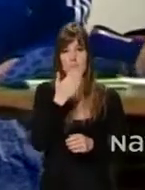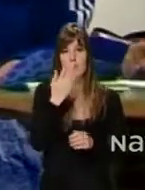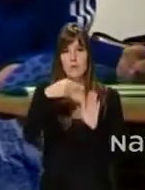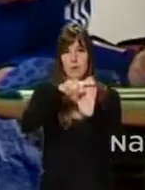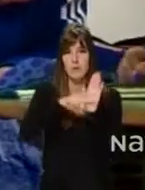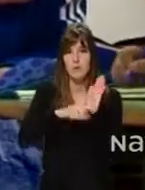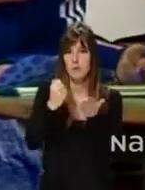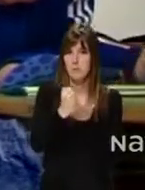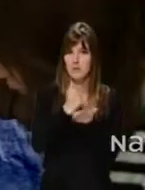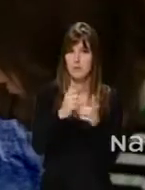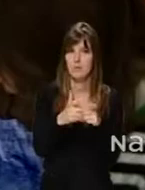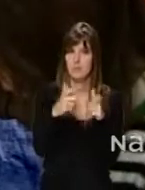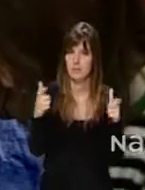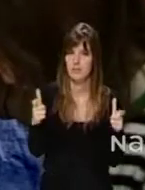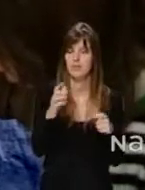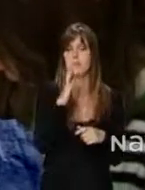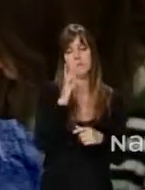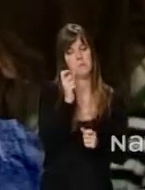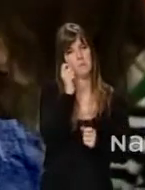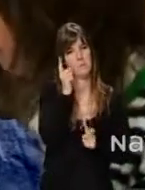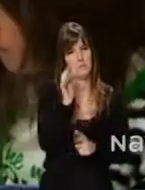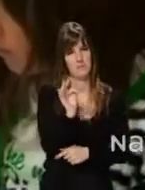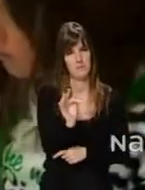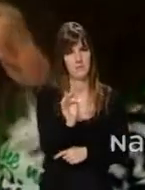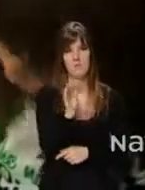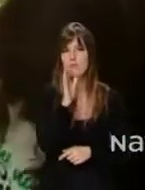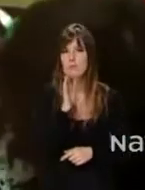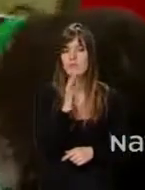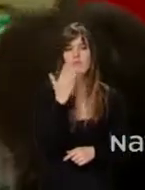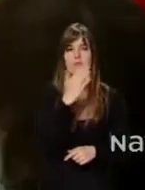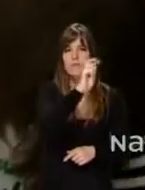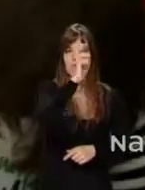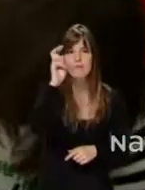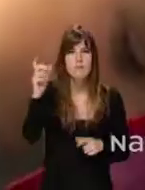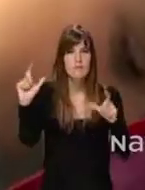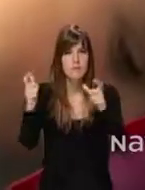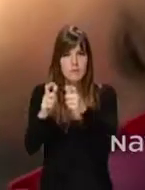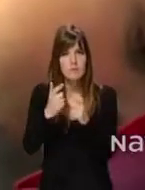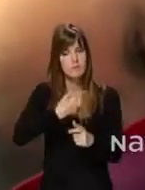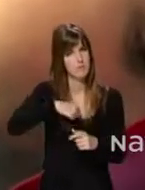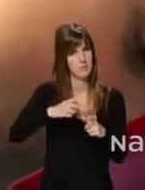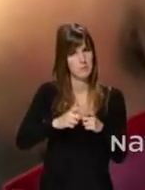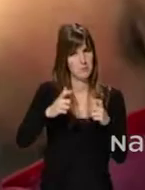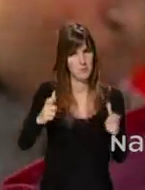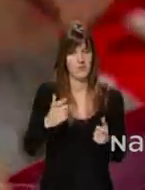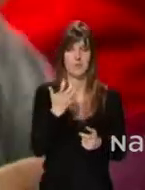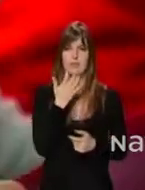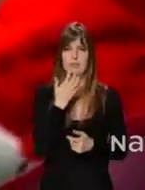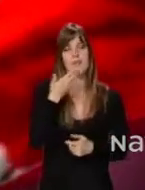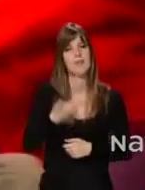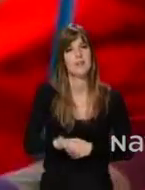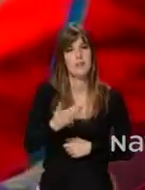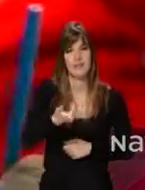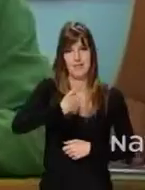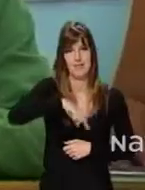cual, pues es algo a tenerlo en cuenta, porque no en todos los centros pasa esto. Por ejemplo, algo relevante es que tenemos